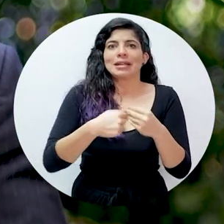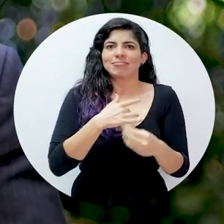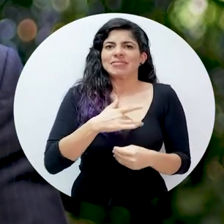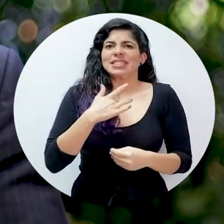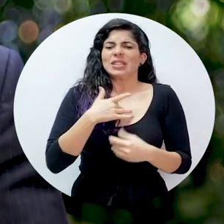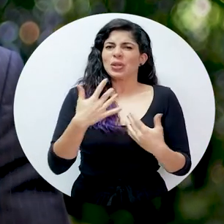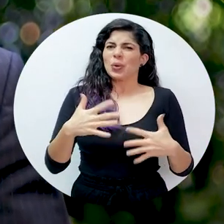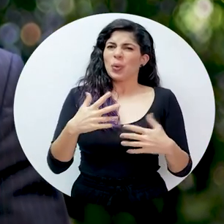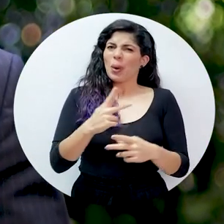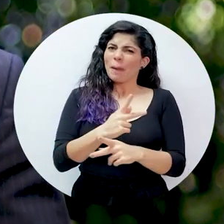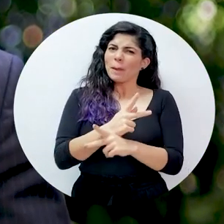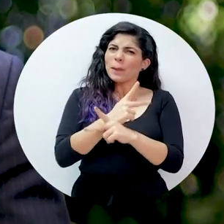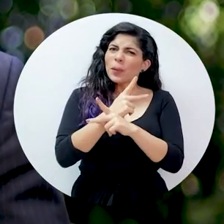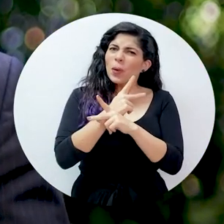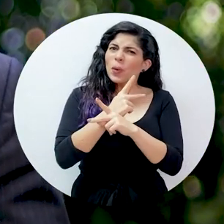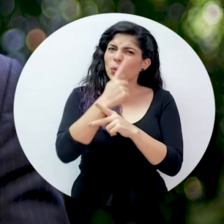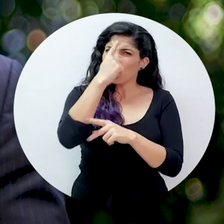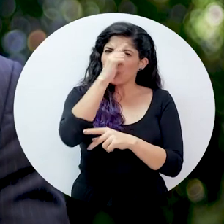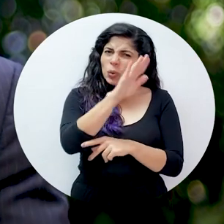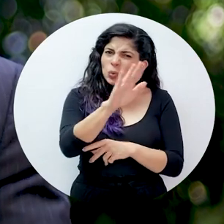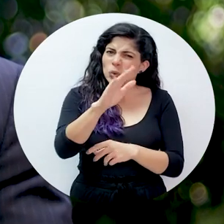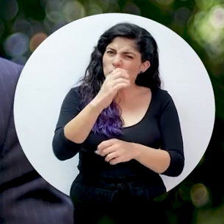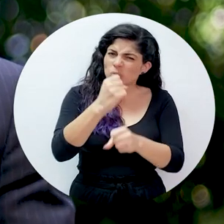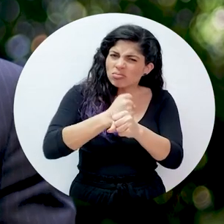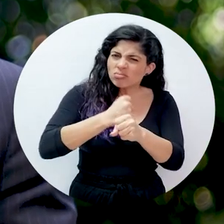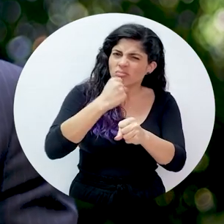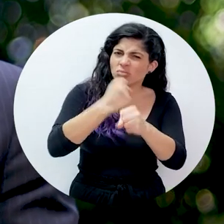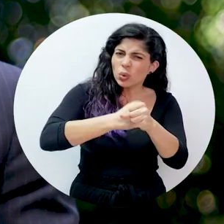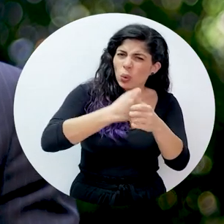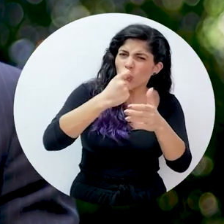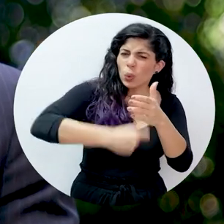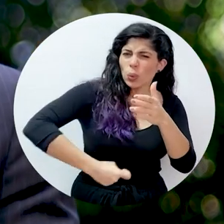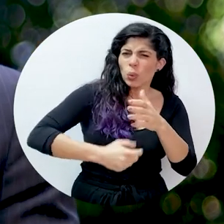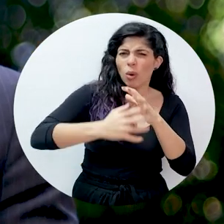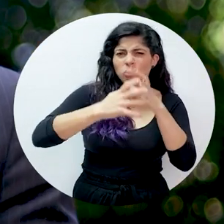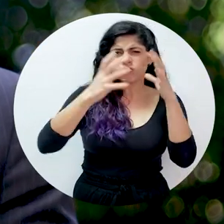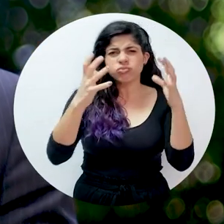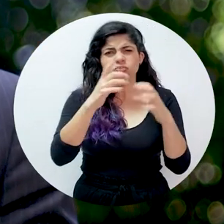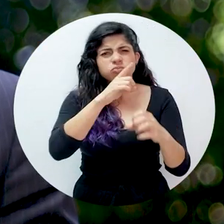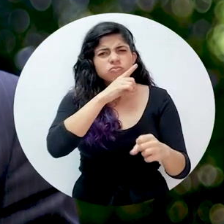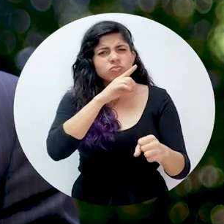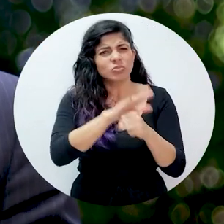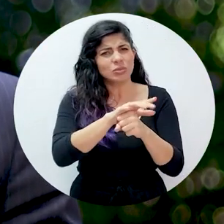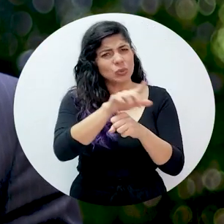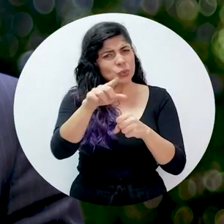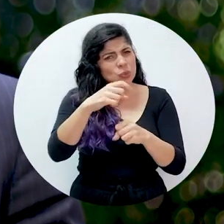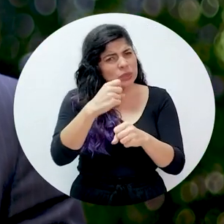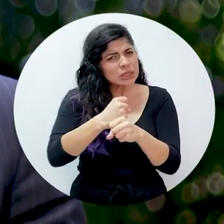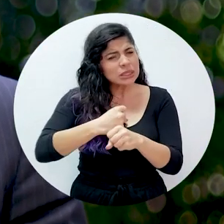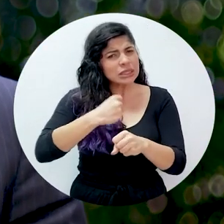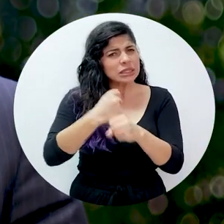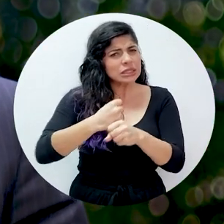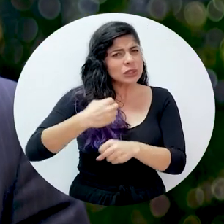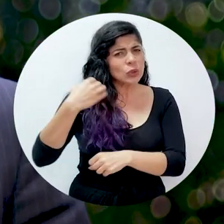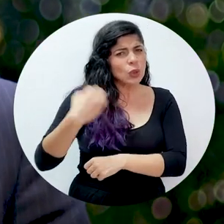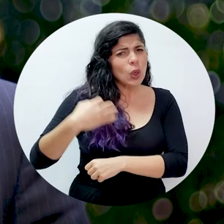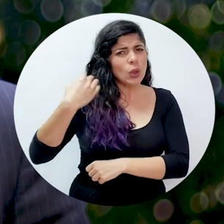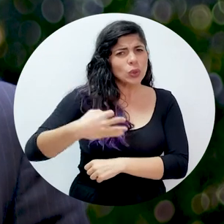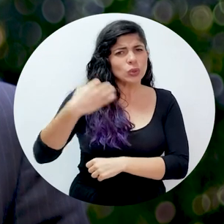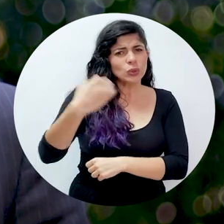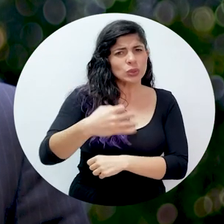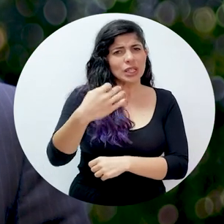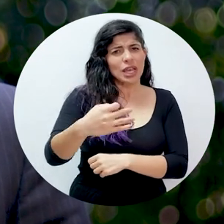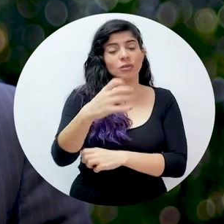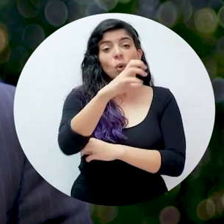se siente protegido por esa labor tan ardua y tan comprometida que están llevando adelante todos los